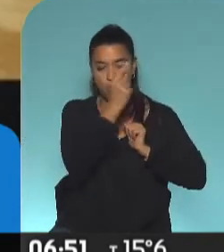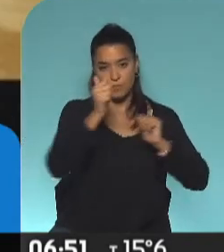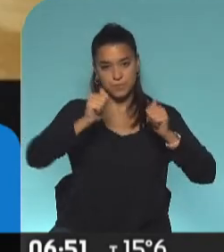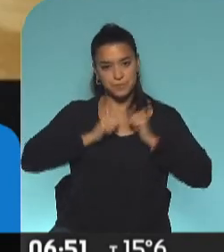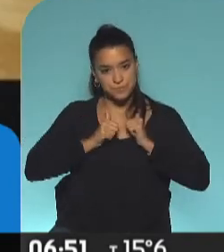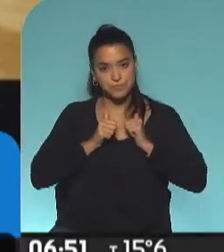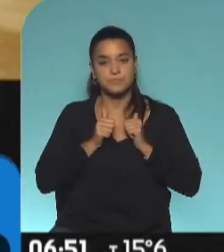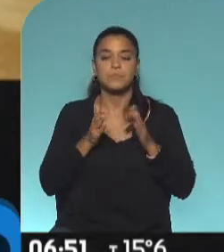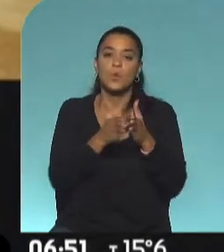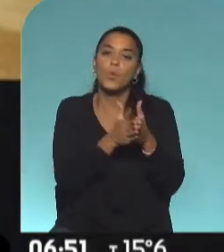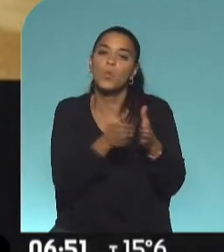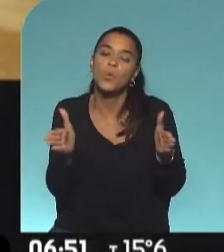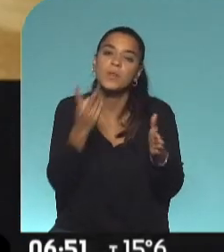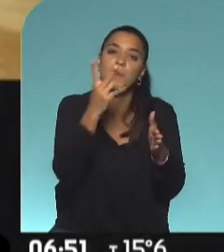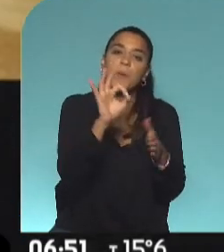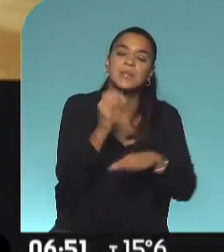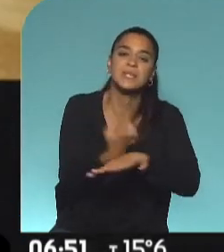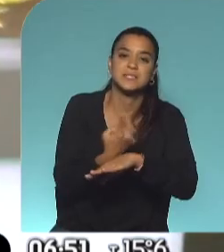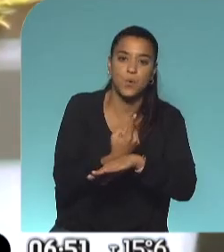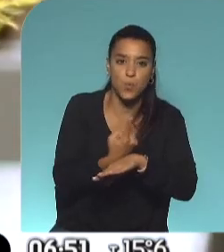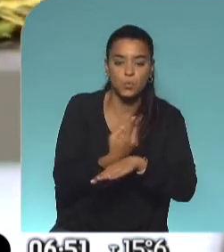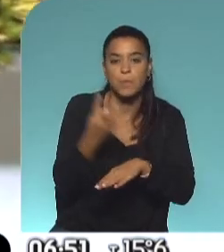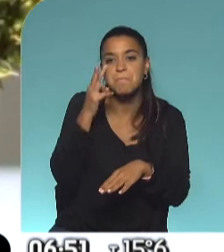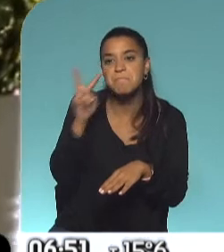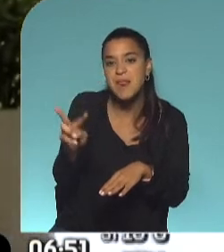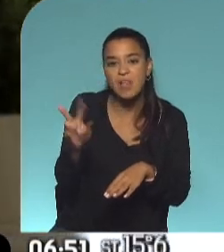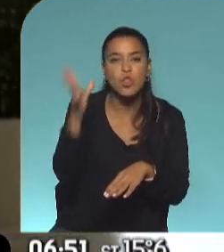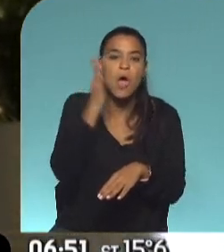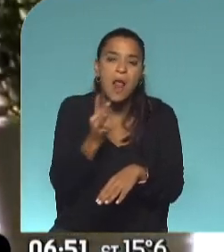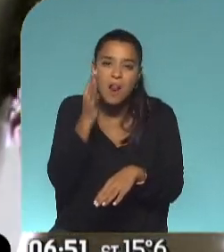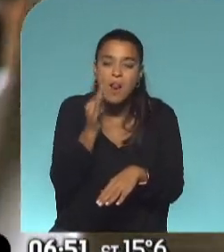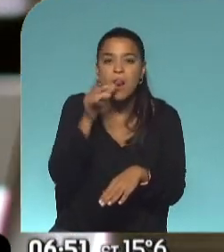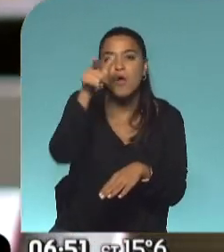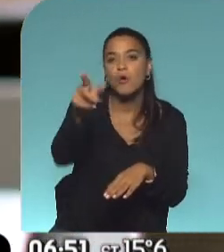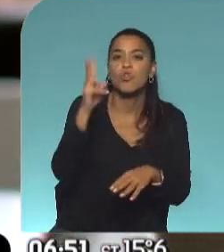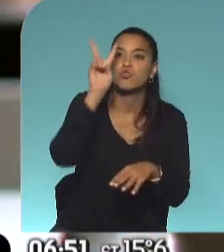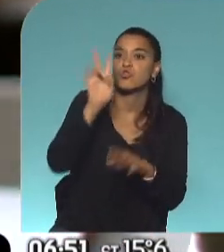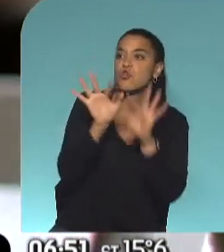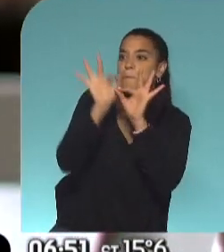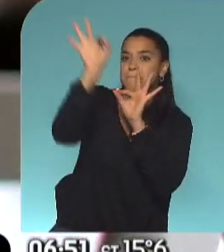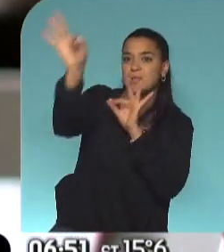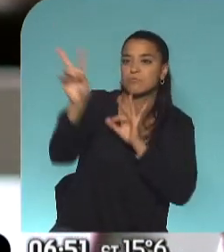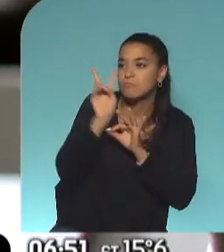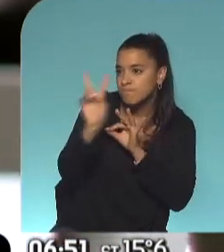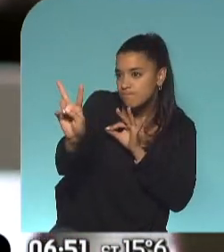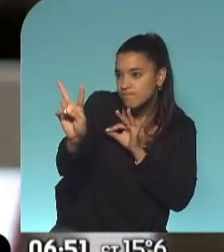al menos durante 20 segundos mirando a un objeto que esté al menos a 2 metros de distancia.